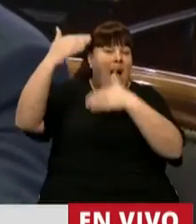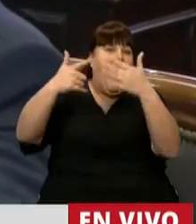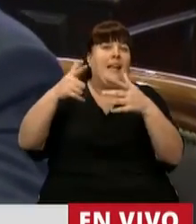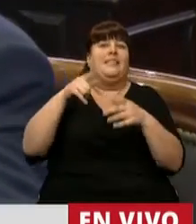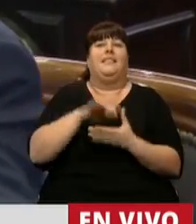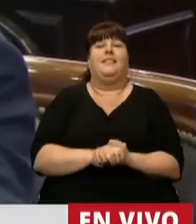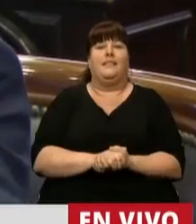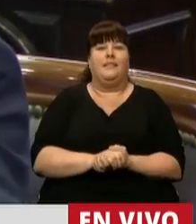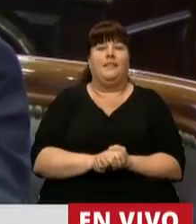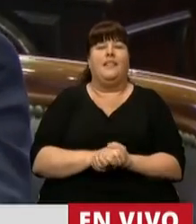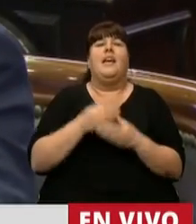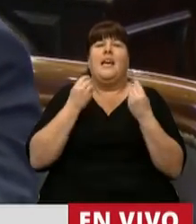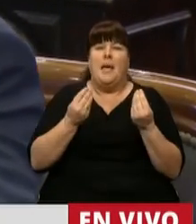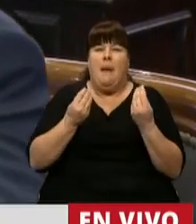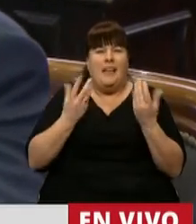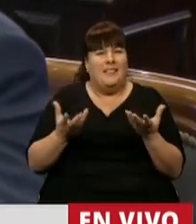en un coworking.